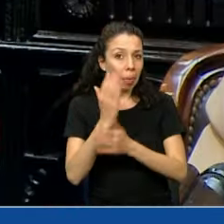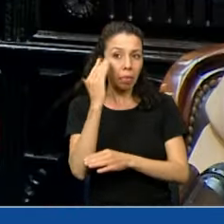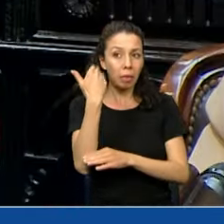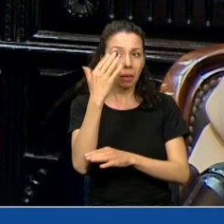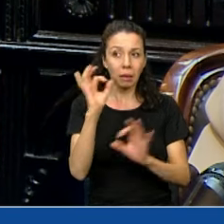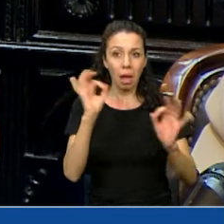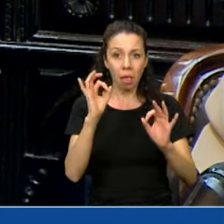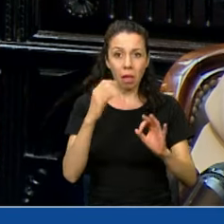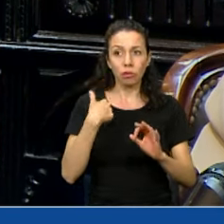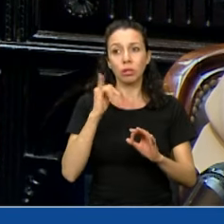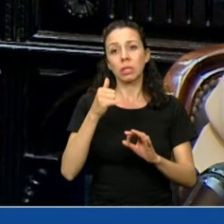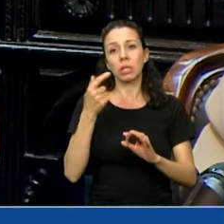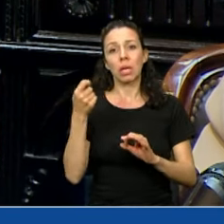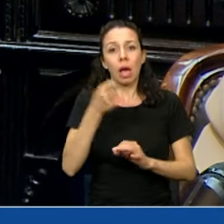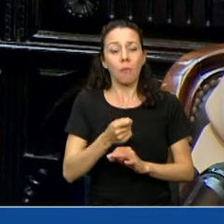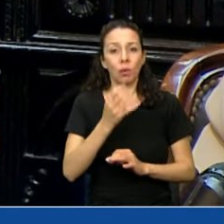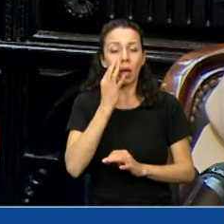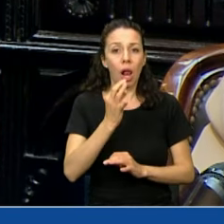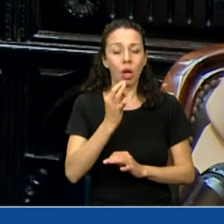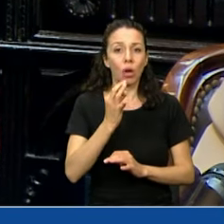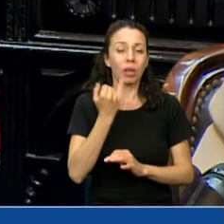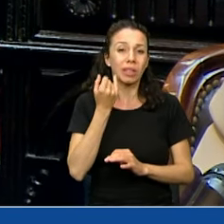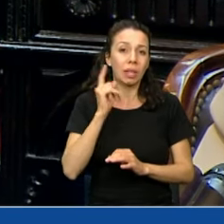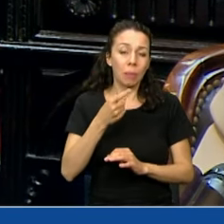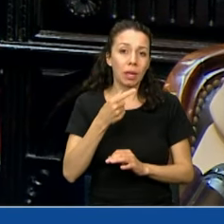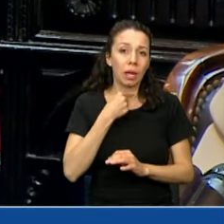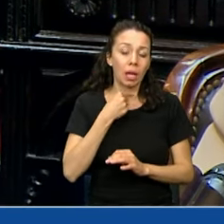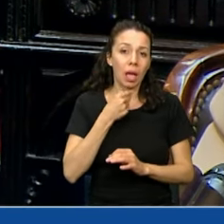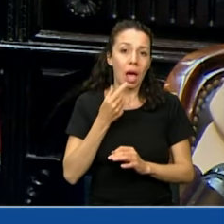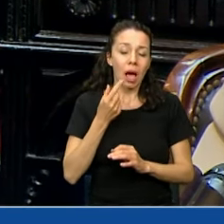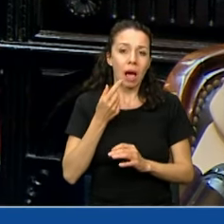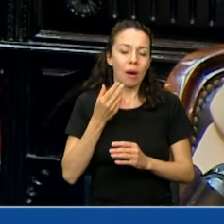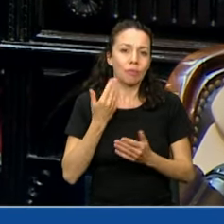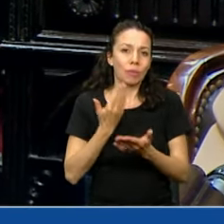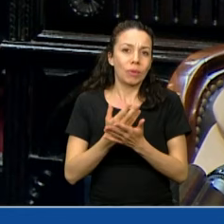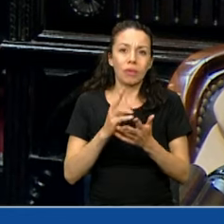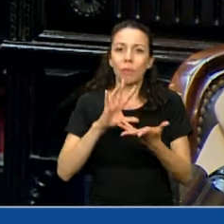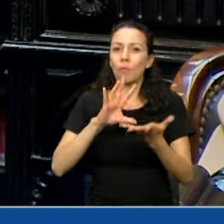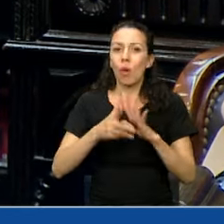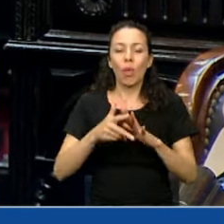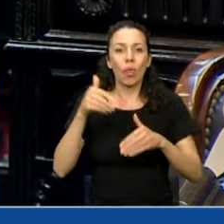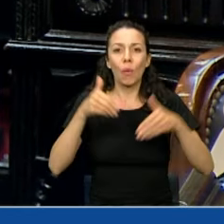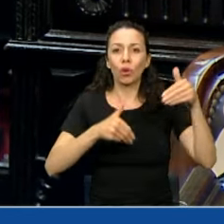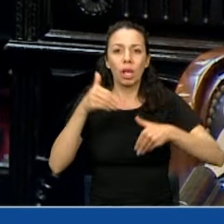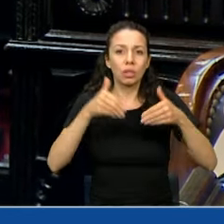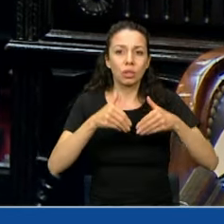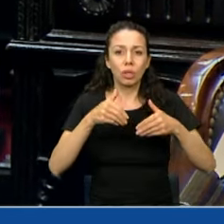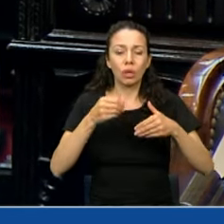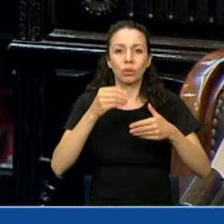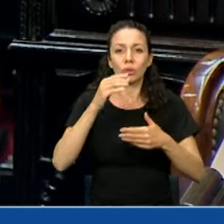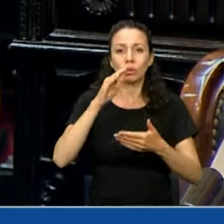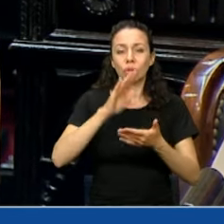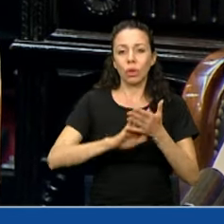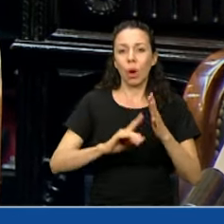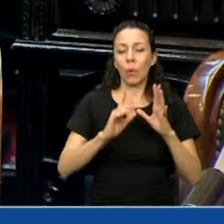a insertar Pero además iba a plantear el modo de de votación el sentido del voto del